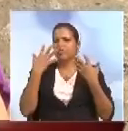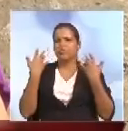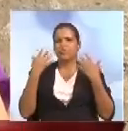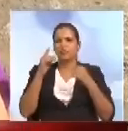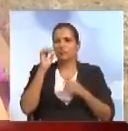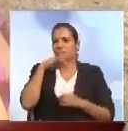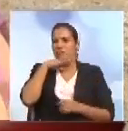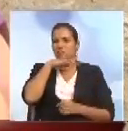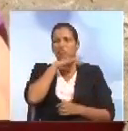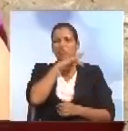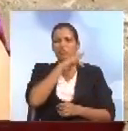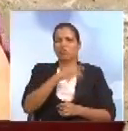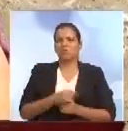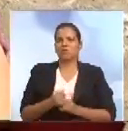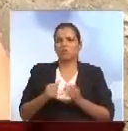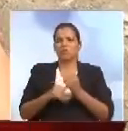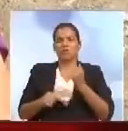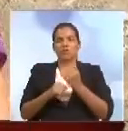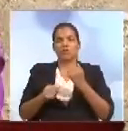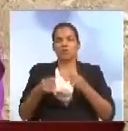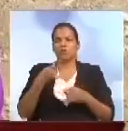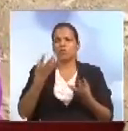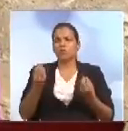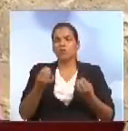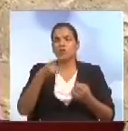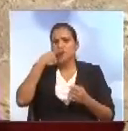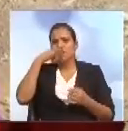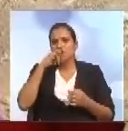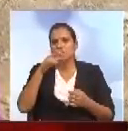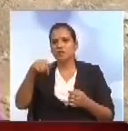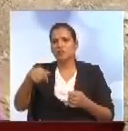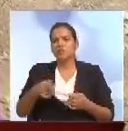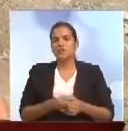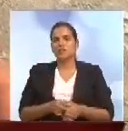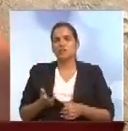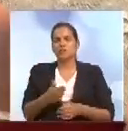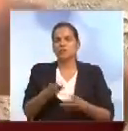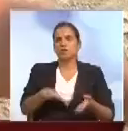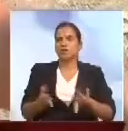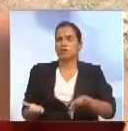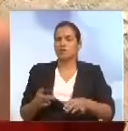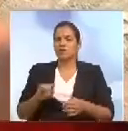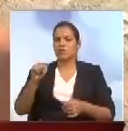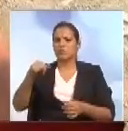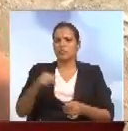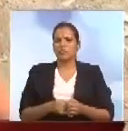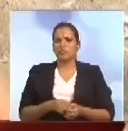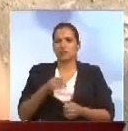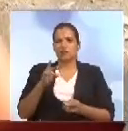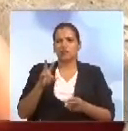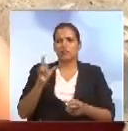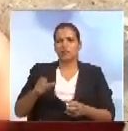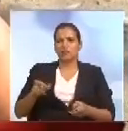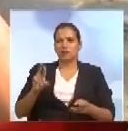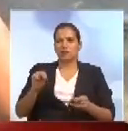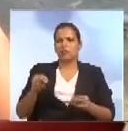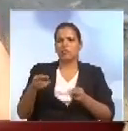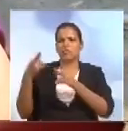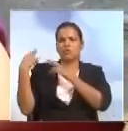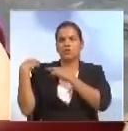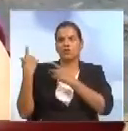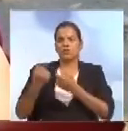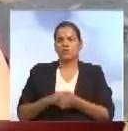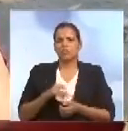el olor desagradable. Imagínense cuántos niños, cuántas especies se mueren aquí por causa de personas irresponsables, sin corazón y